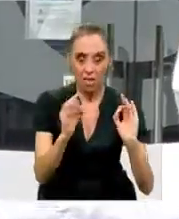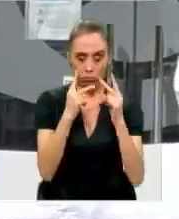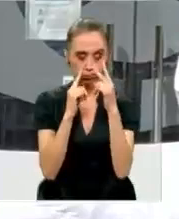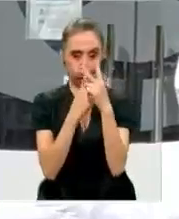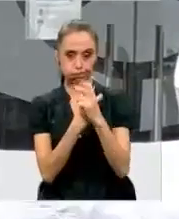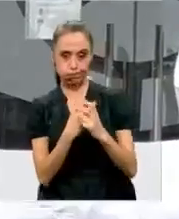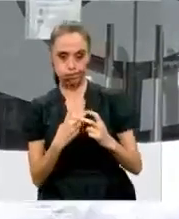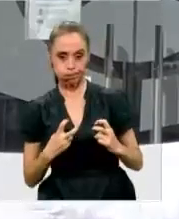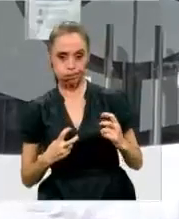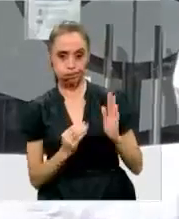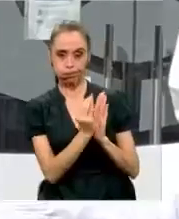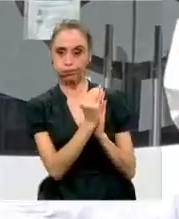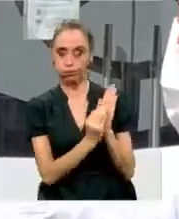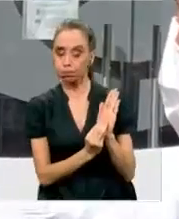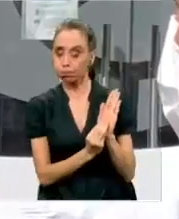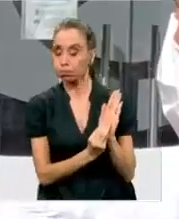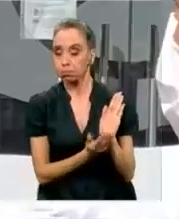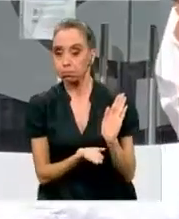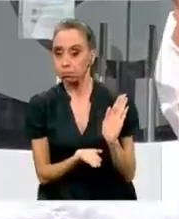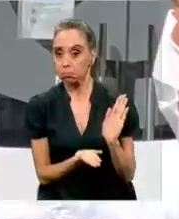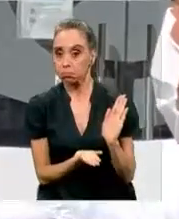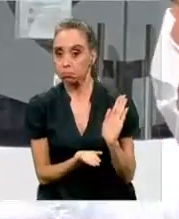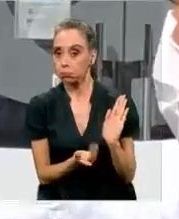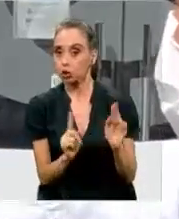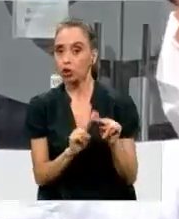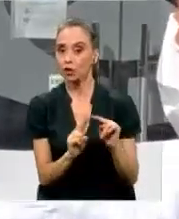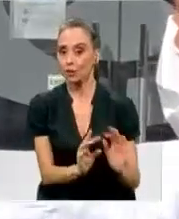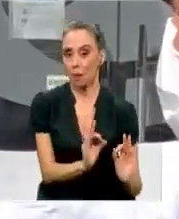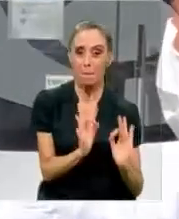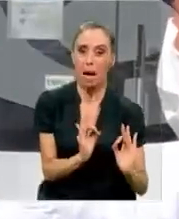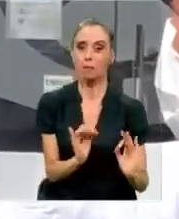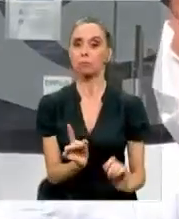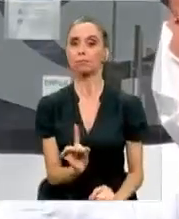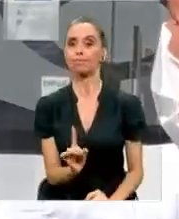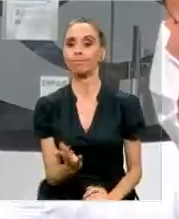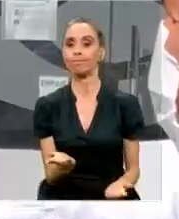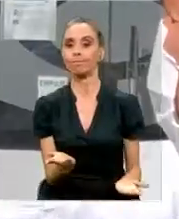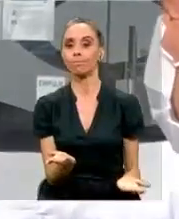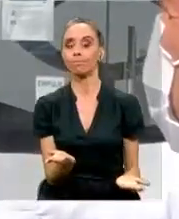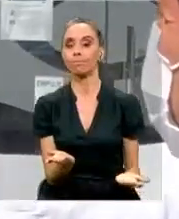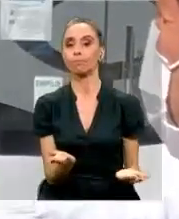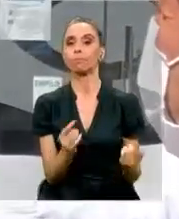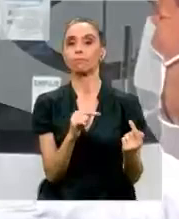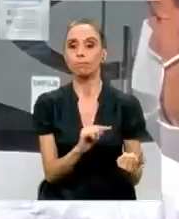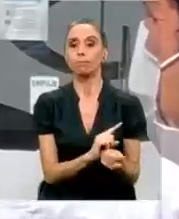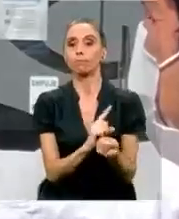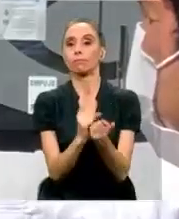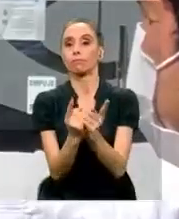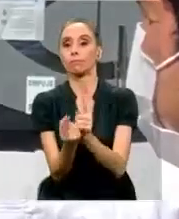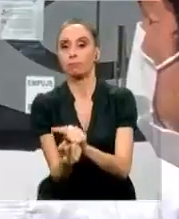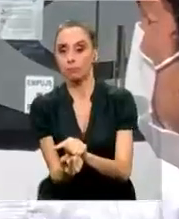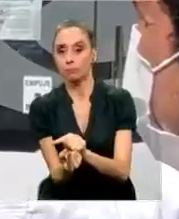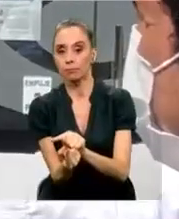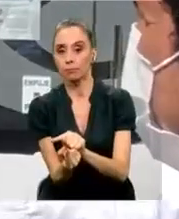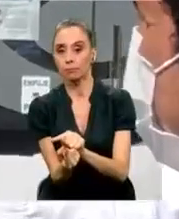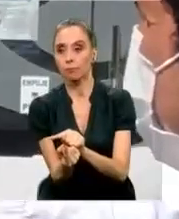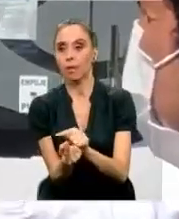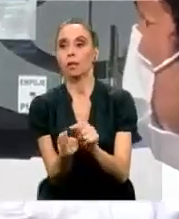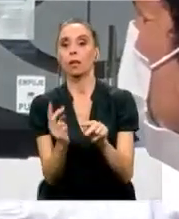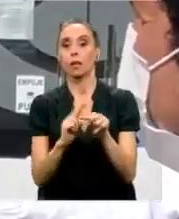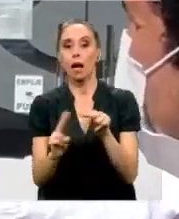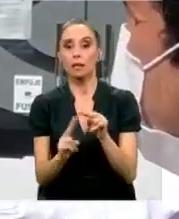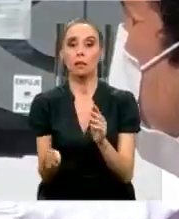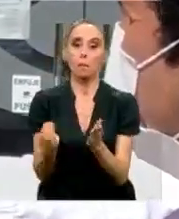este caso nos han hecho de esa manera y eso ha derivado en que se tengan que hacer